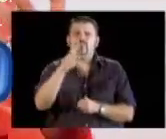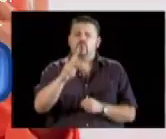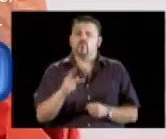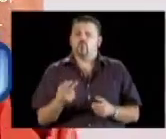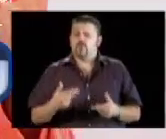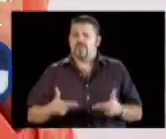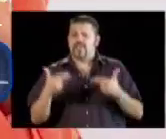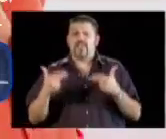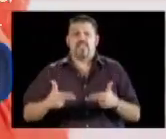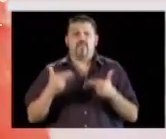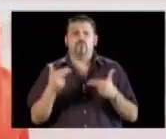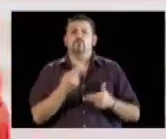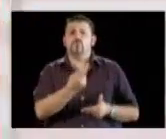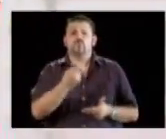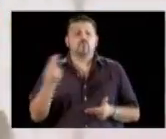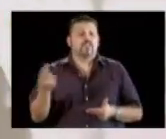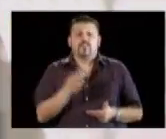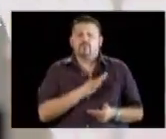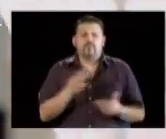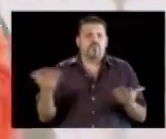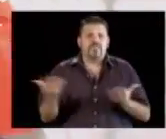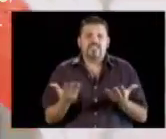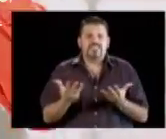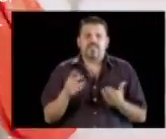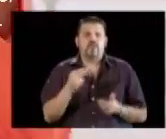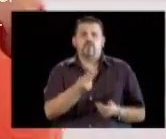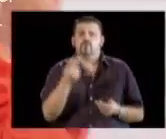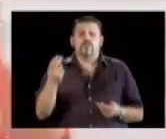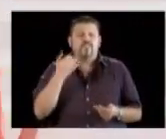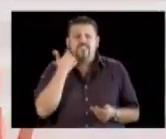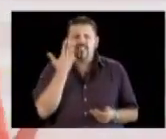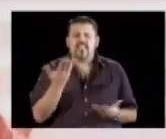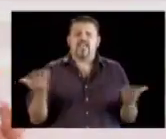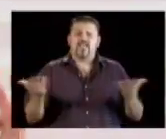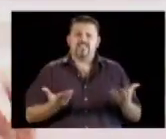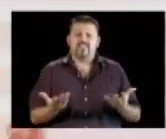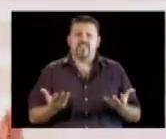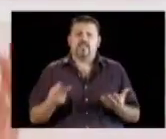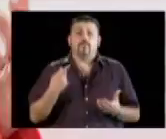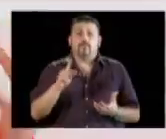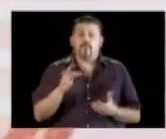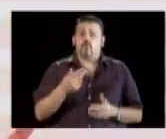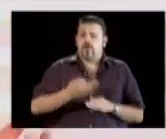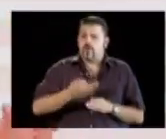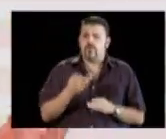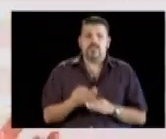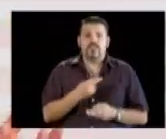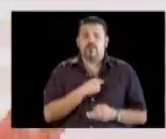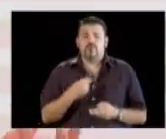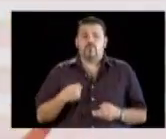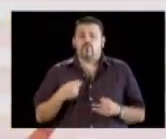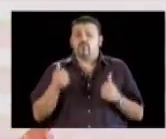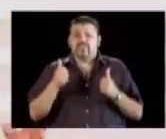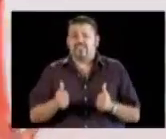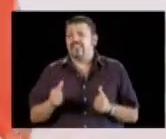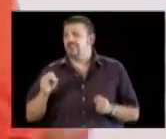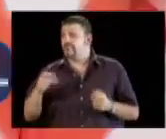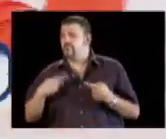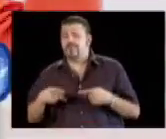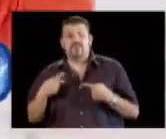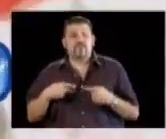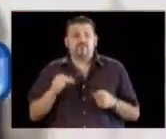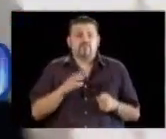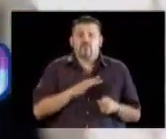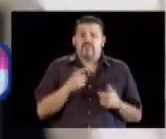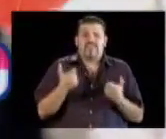propio negocio en el tiempo que cada uno de ustedes quiera y le quiera dedicar. Ahorita sigue quedándose todavía mucha gente sin desempleo,